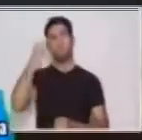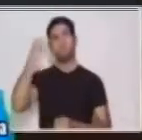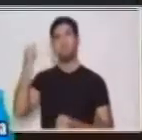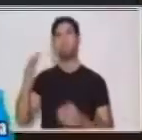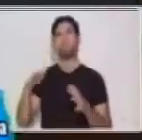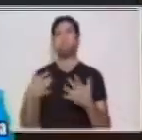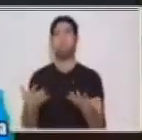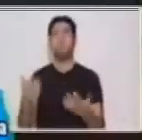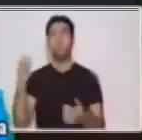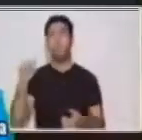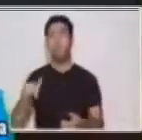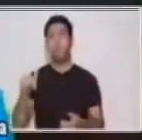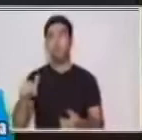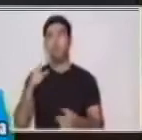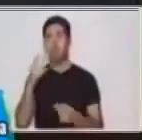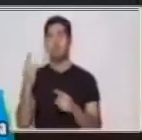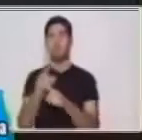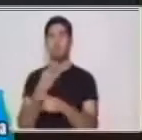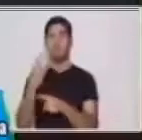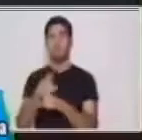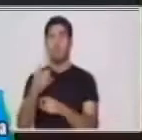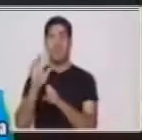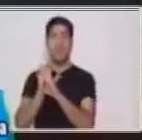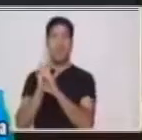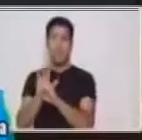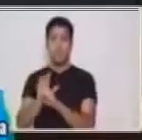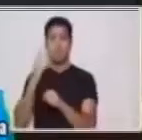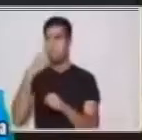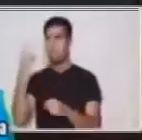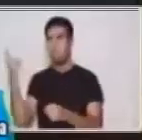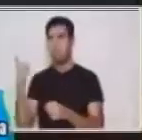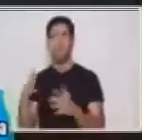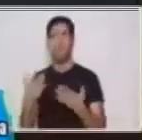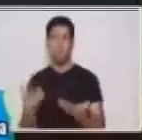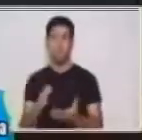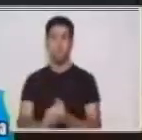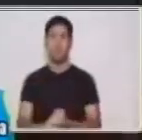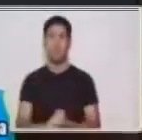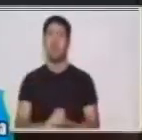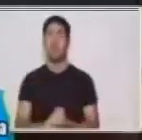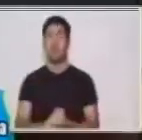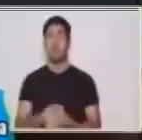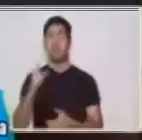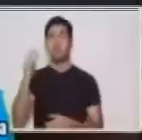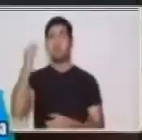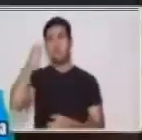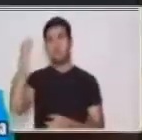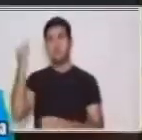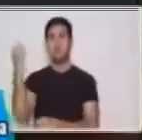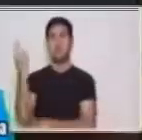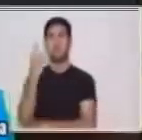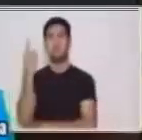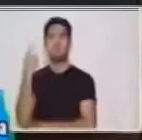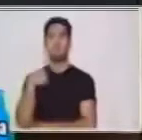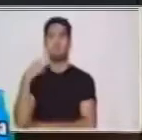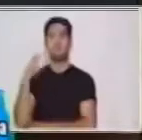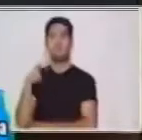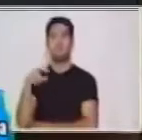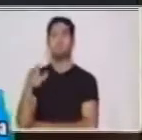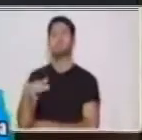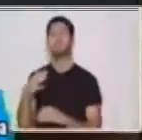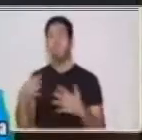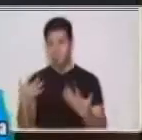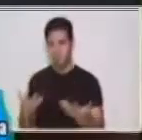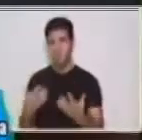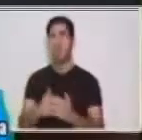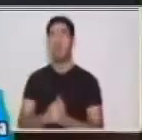ahora que vamos a hacer un pequeño ejemplo. Y mi idea principal, o la idea que yo quiero defender, va